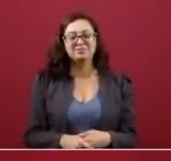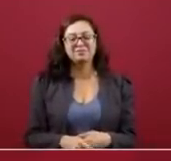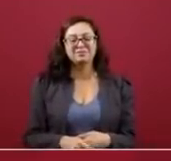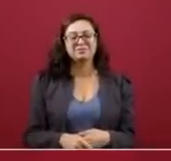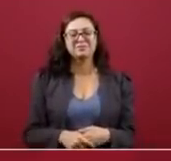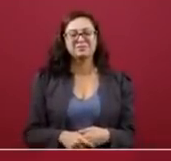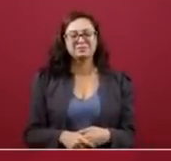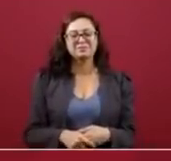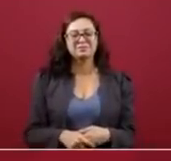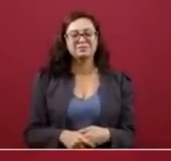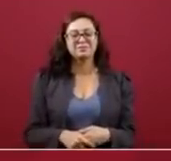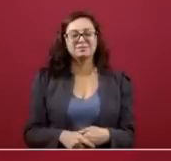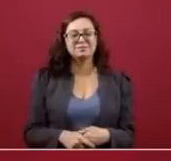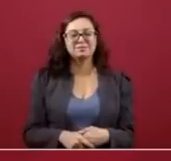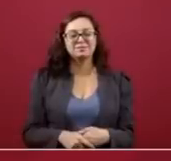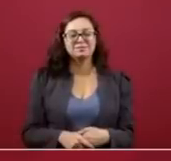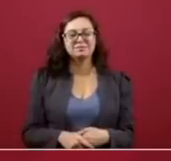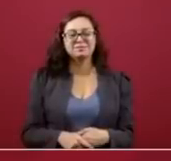El gobierno